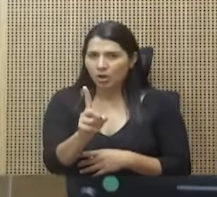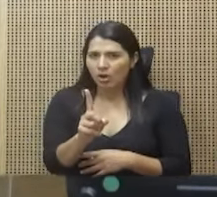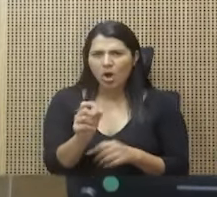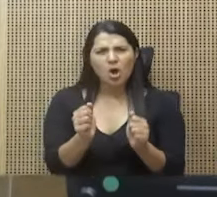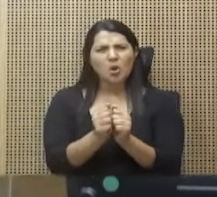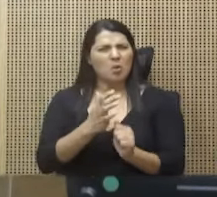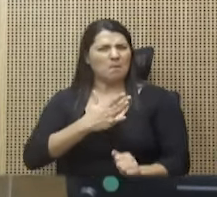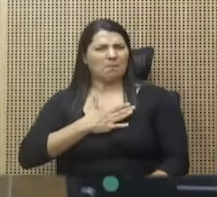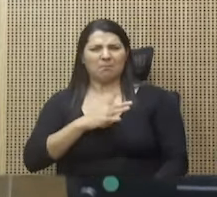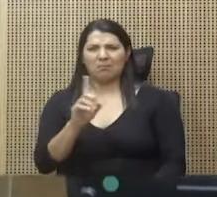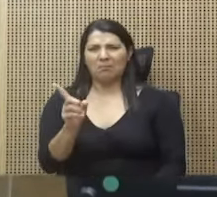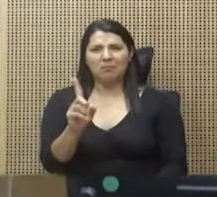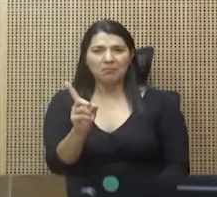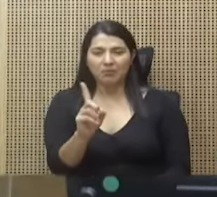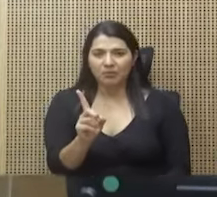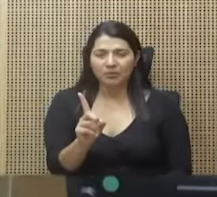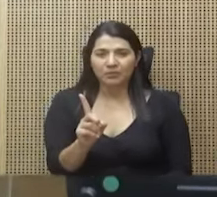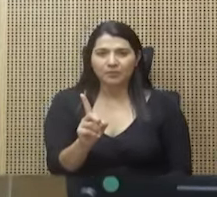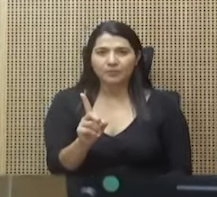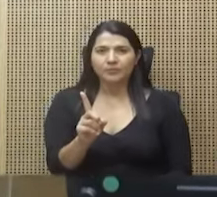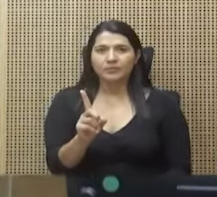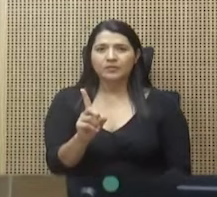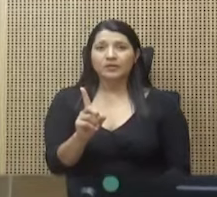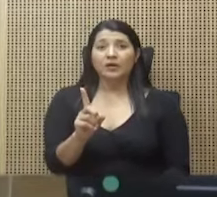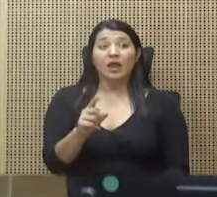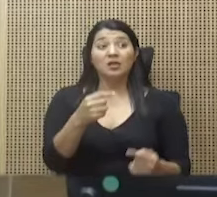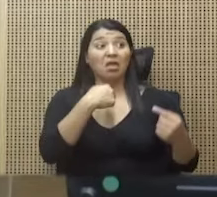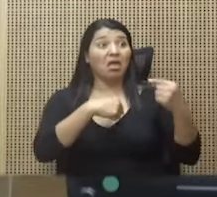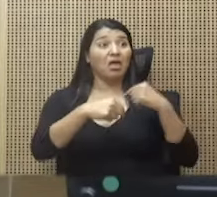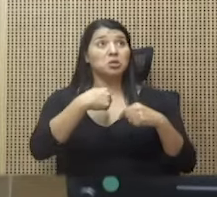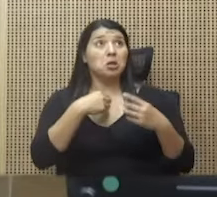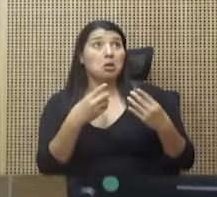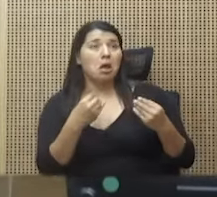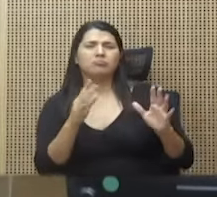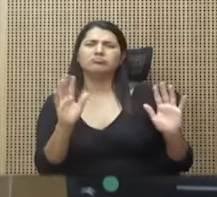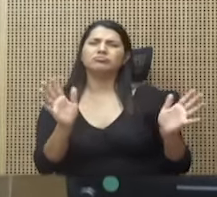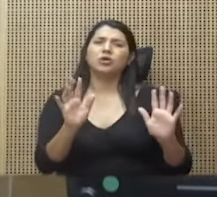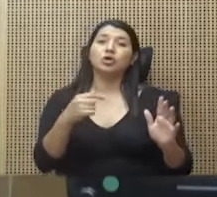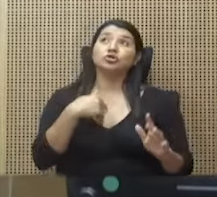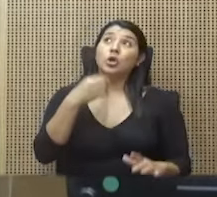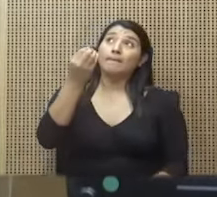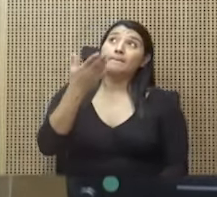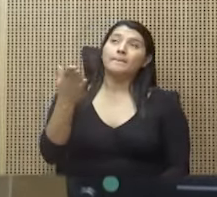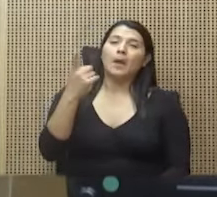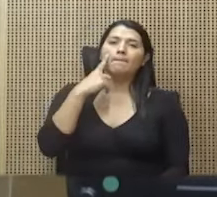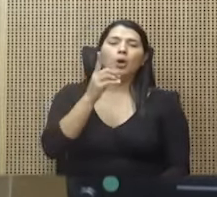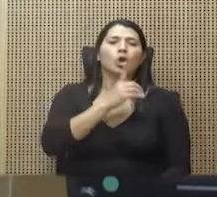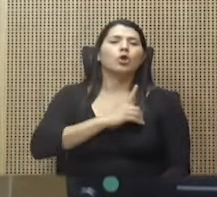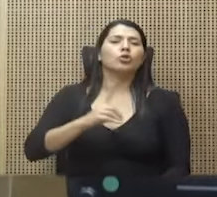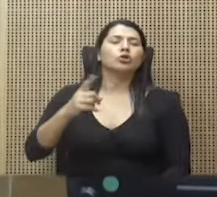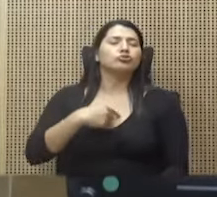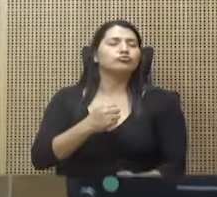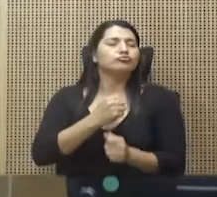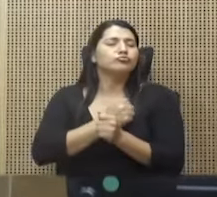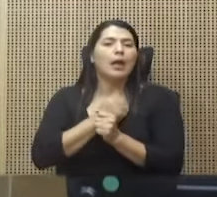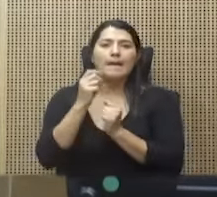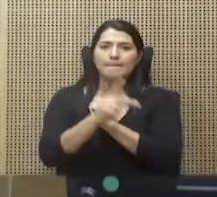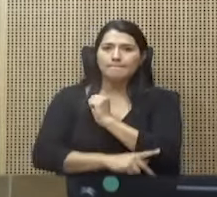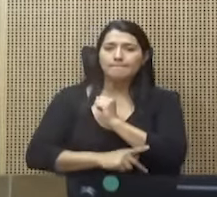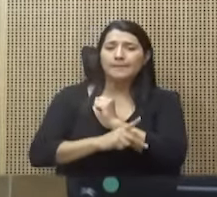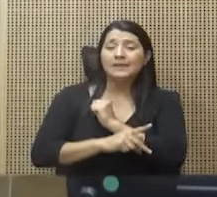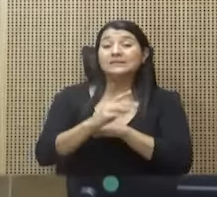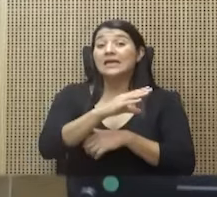no aplican que me siembren temores, no aplican. Estoy bendecido por Dios y amando a la patria y llamando a lo